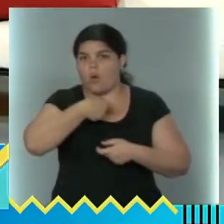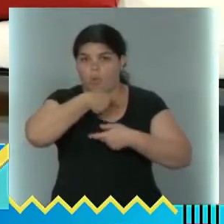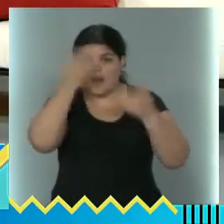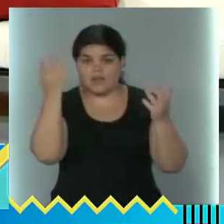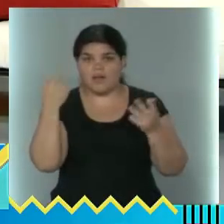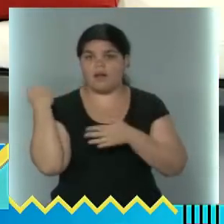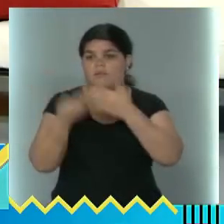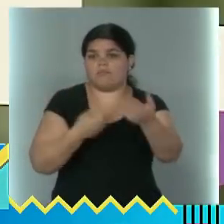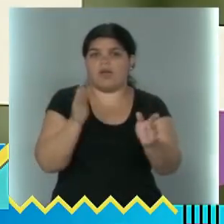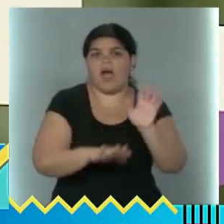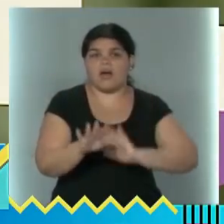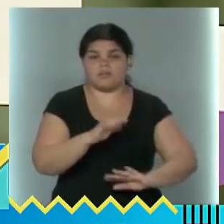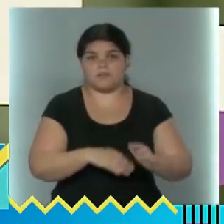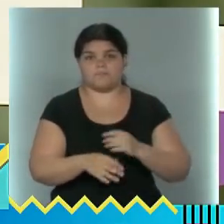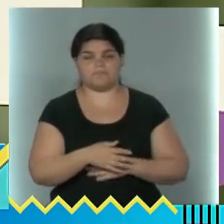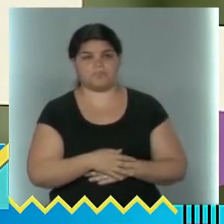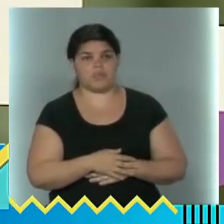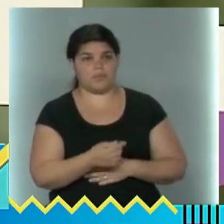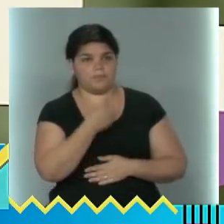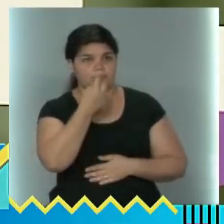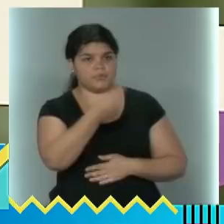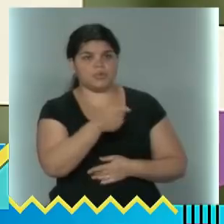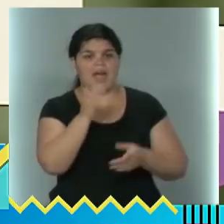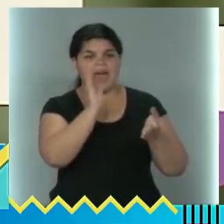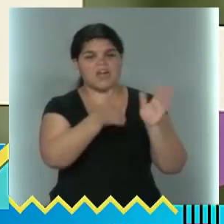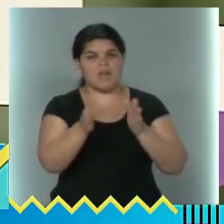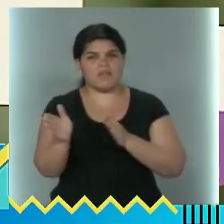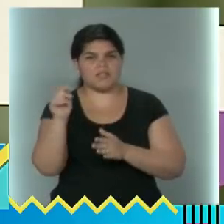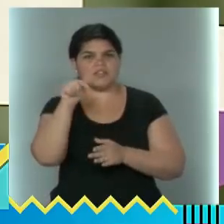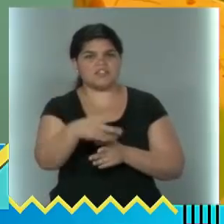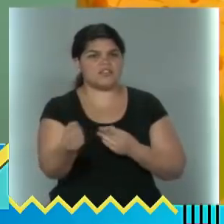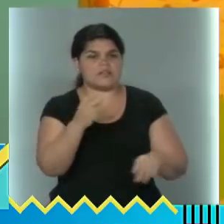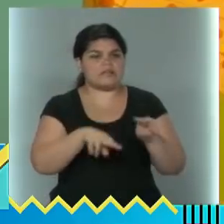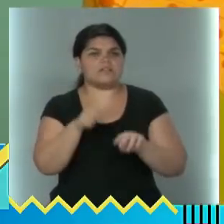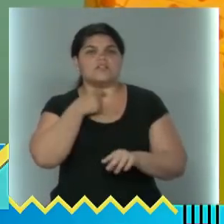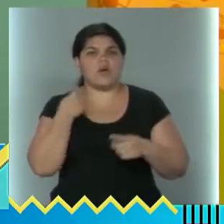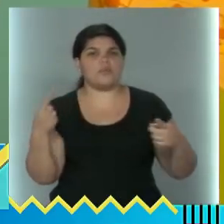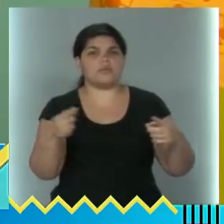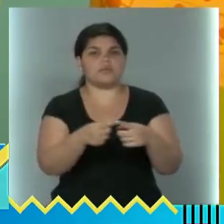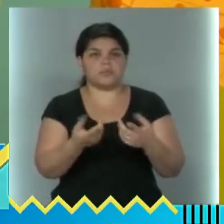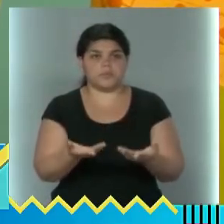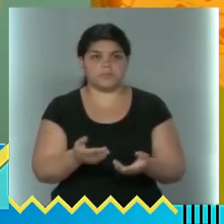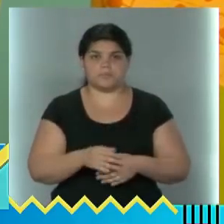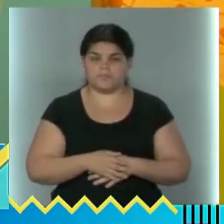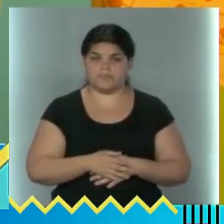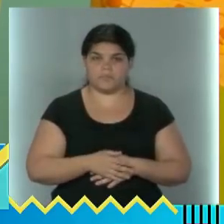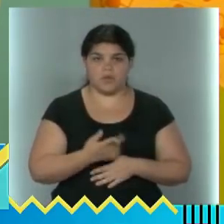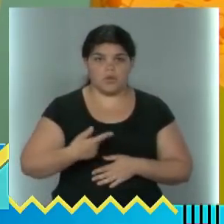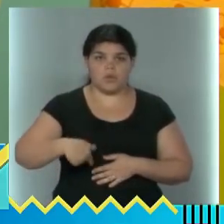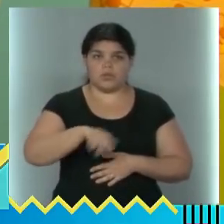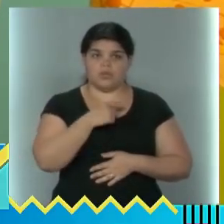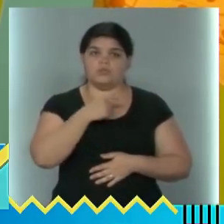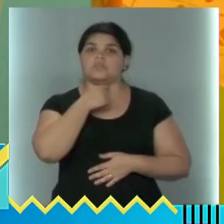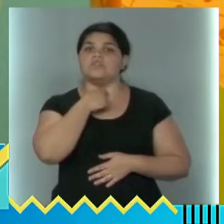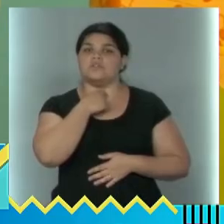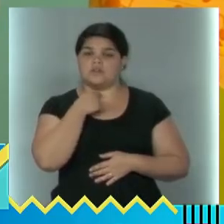Claro. Mariana, ¿qué es lo que se busca desde la rehabilitación de estos pacientes? Bueno, desde la rehabilitación lo que buscamos es